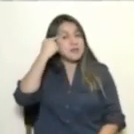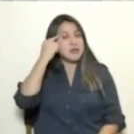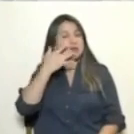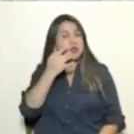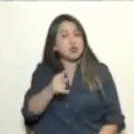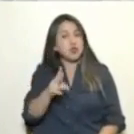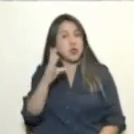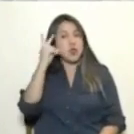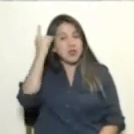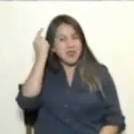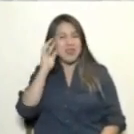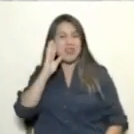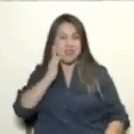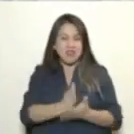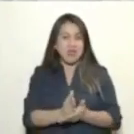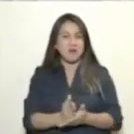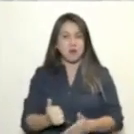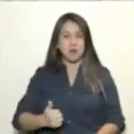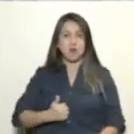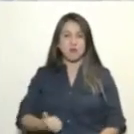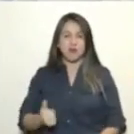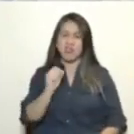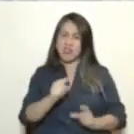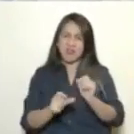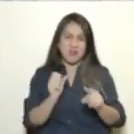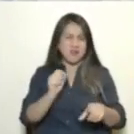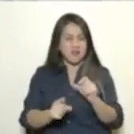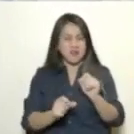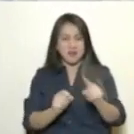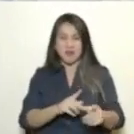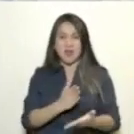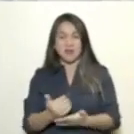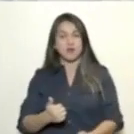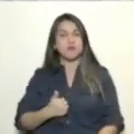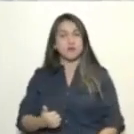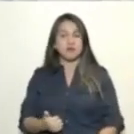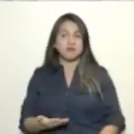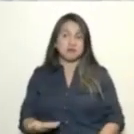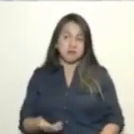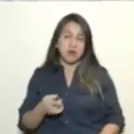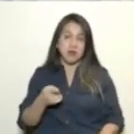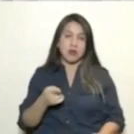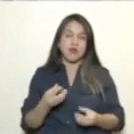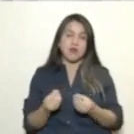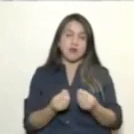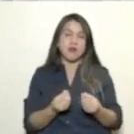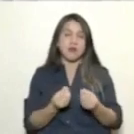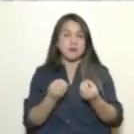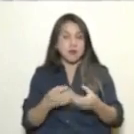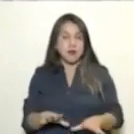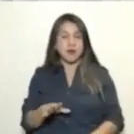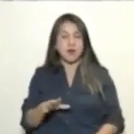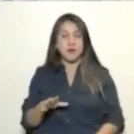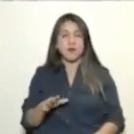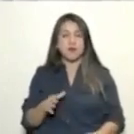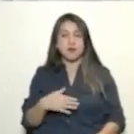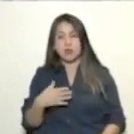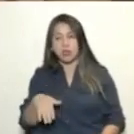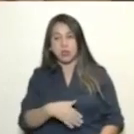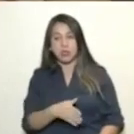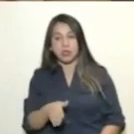sus ideas hay que aplicar, hay que defenderlas a como dé lugar. Y ahí entonces perdemos y hay un cierto